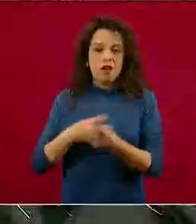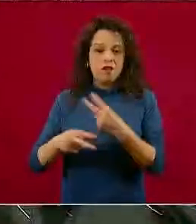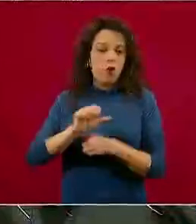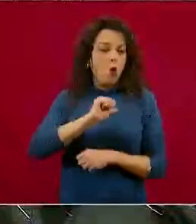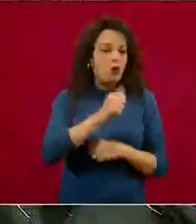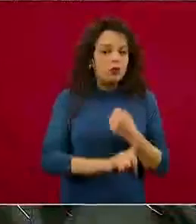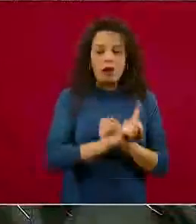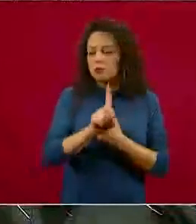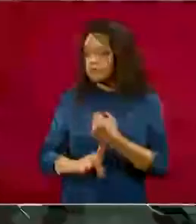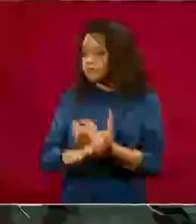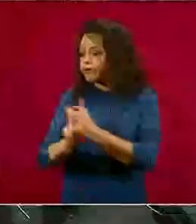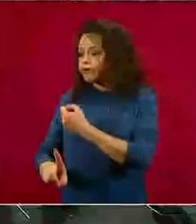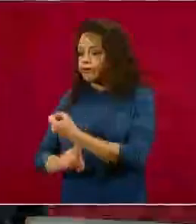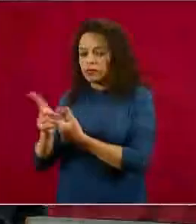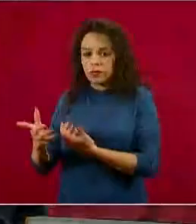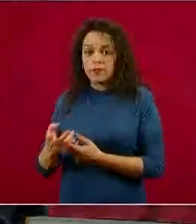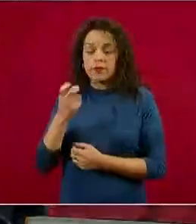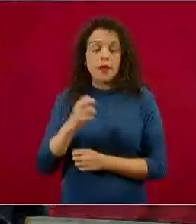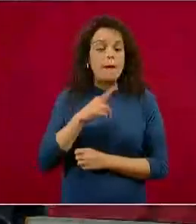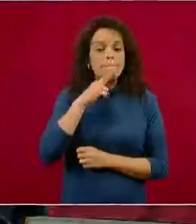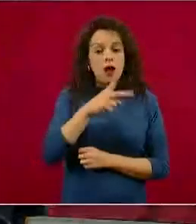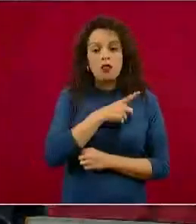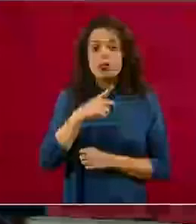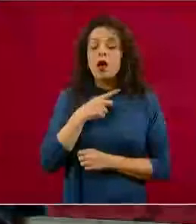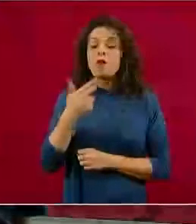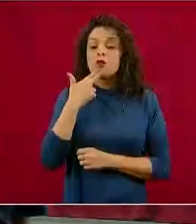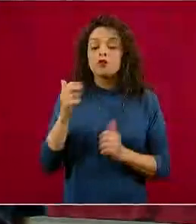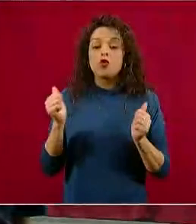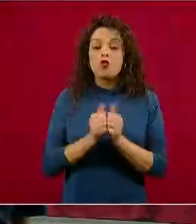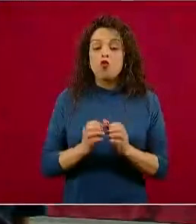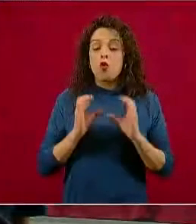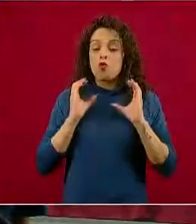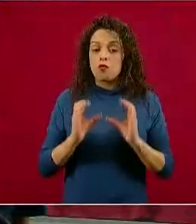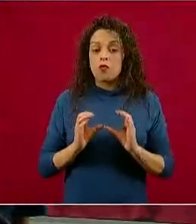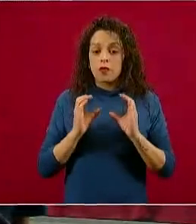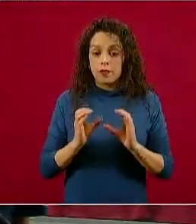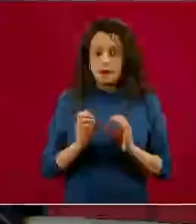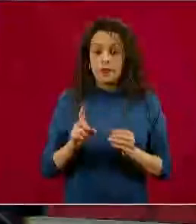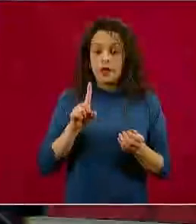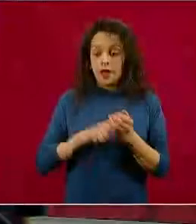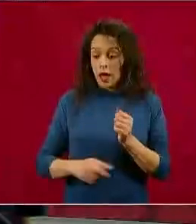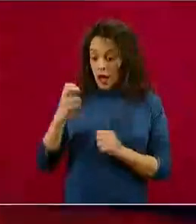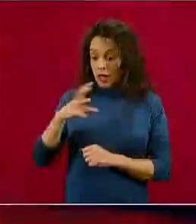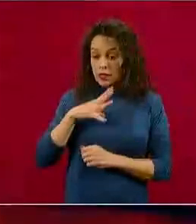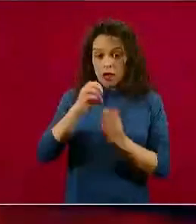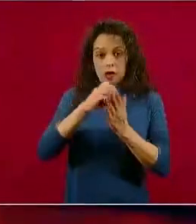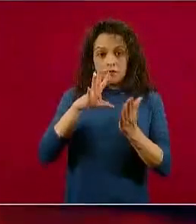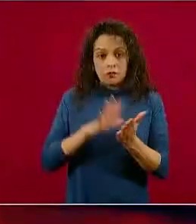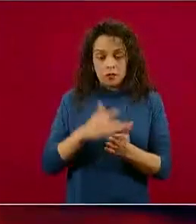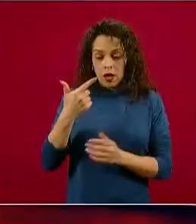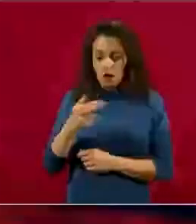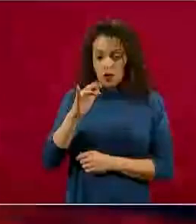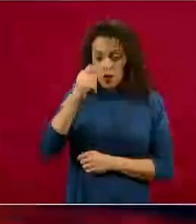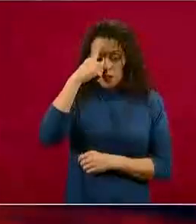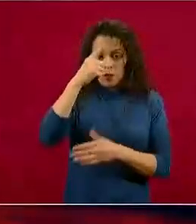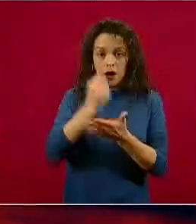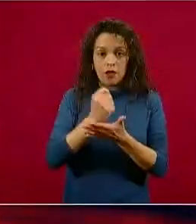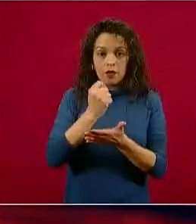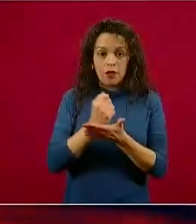en particular, y esto está detallado en la guía terapéutica de COVID-19 del Gobierno de México,